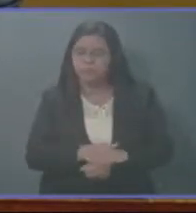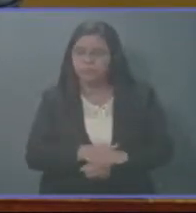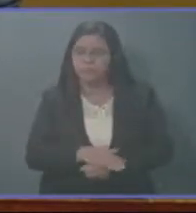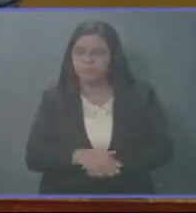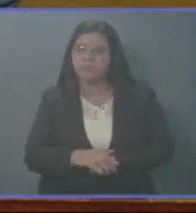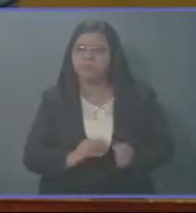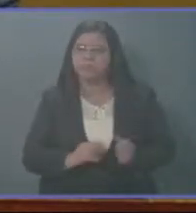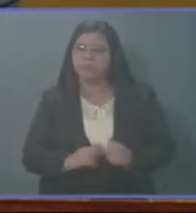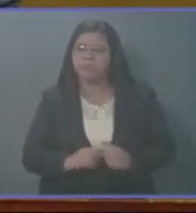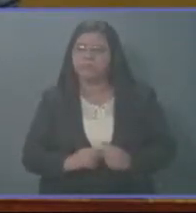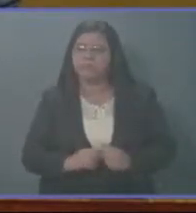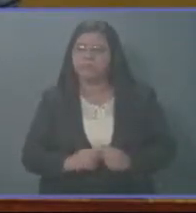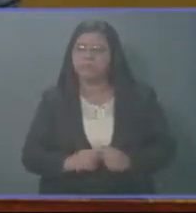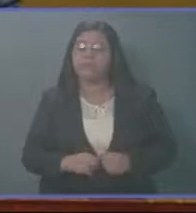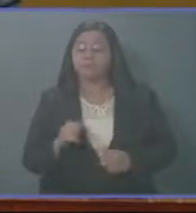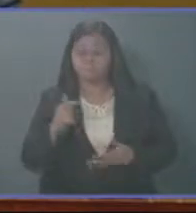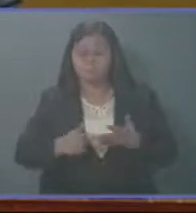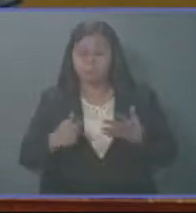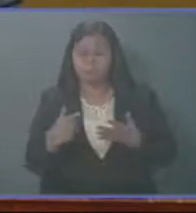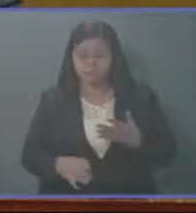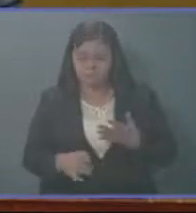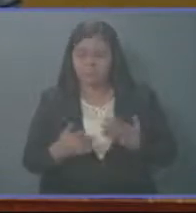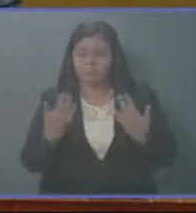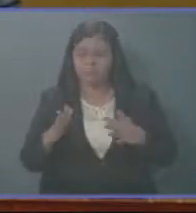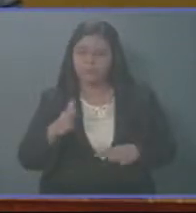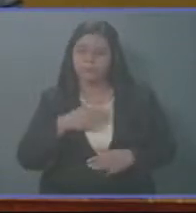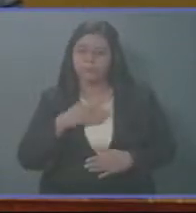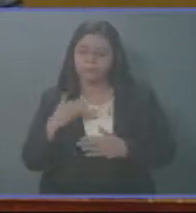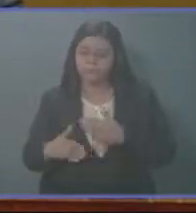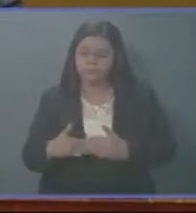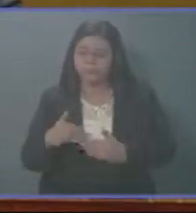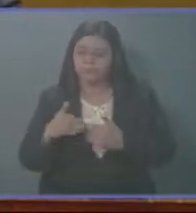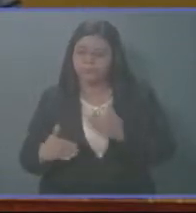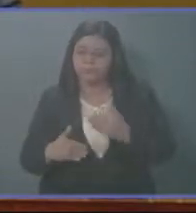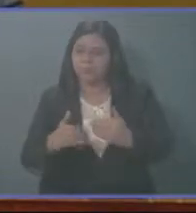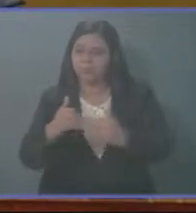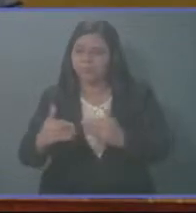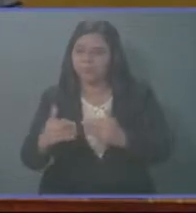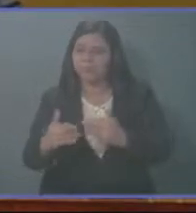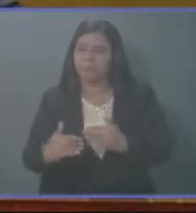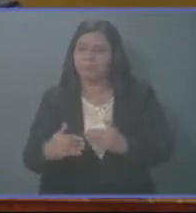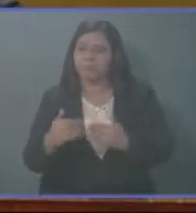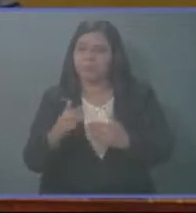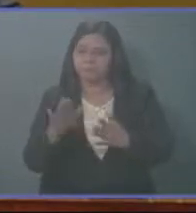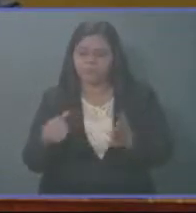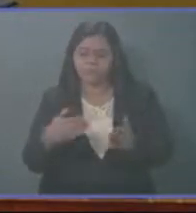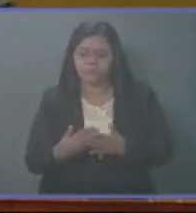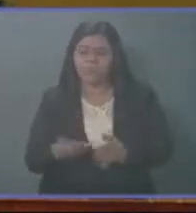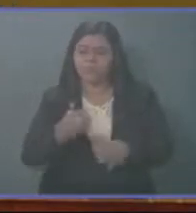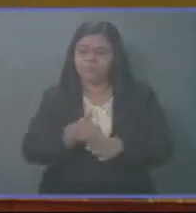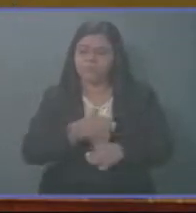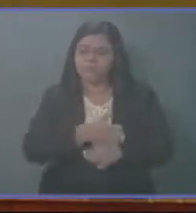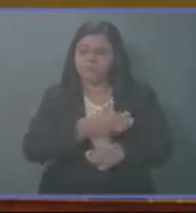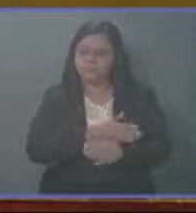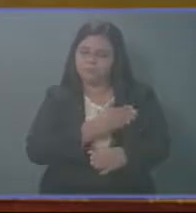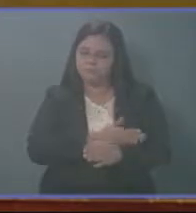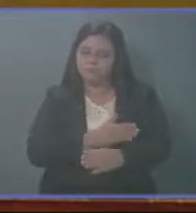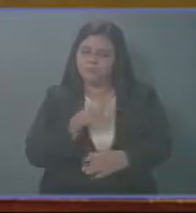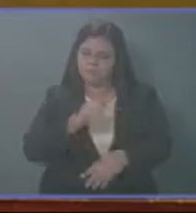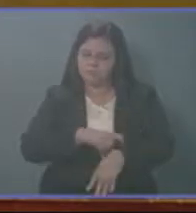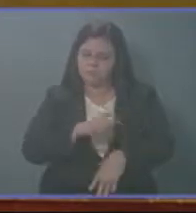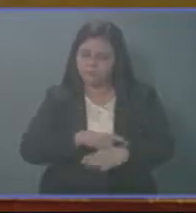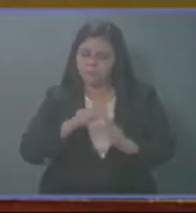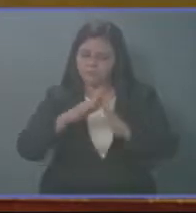integrador. Esta ley tiene un proceso de desescalamiento del encierro que hemos estado viviendo los